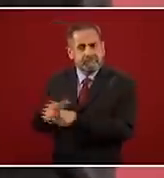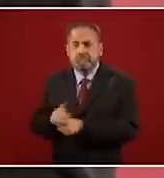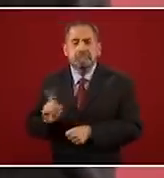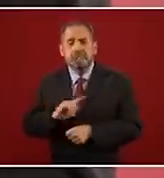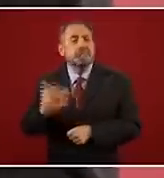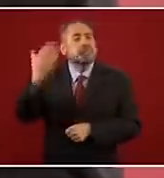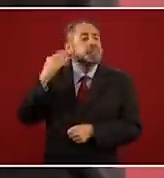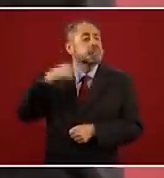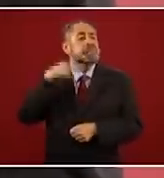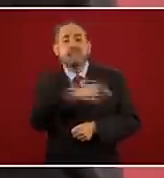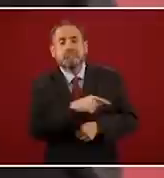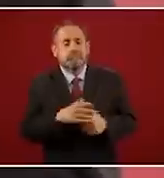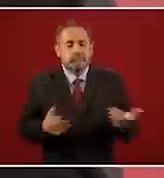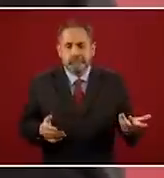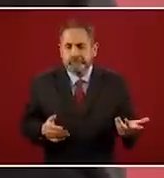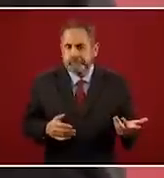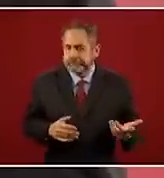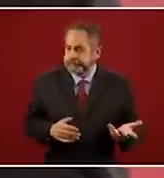Porque resultaba